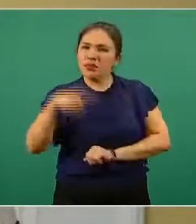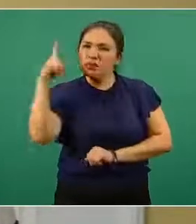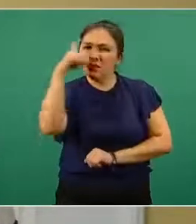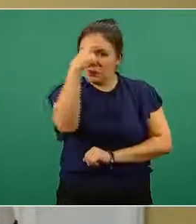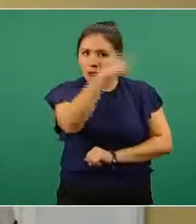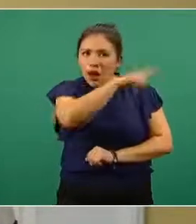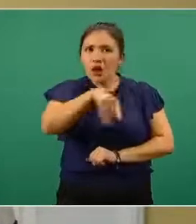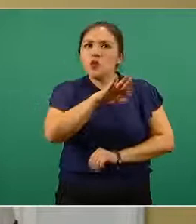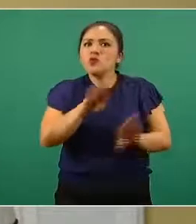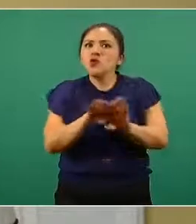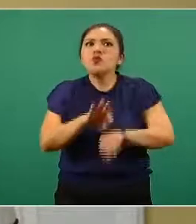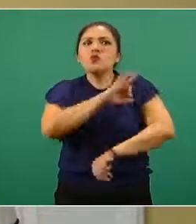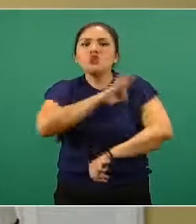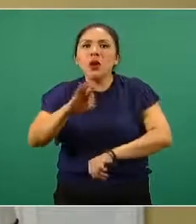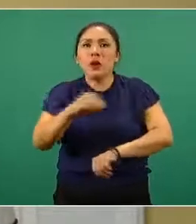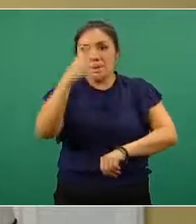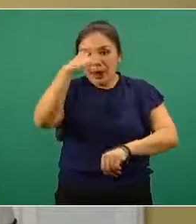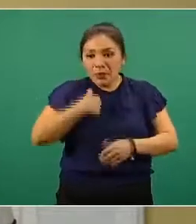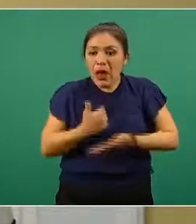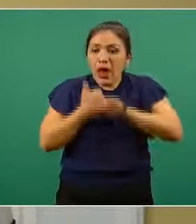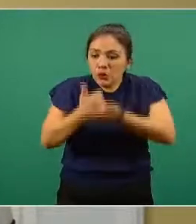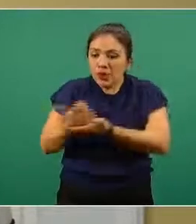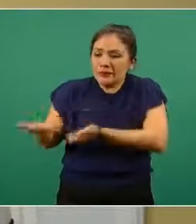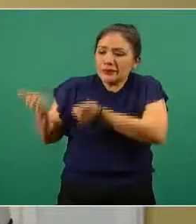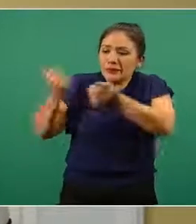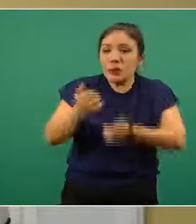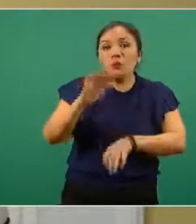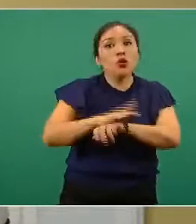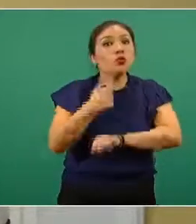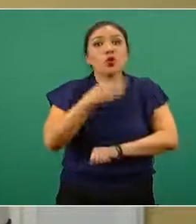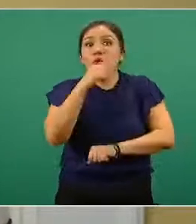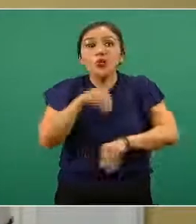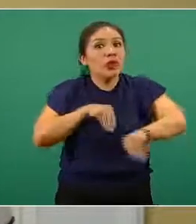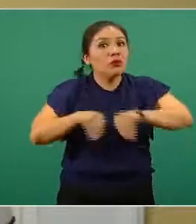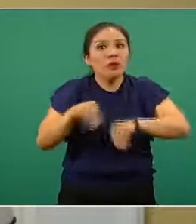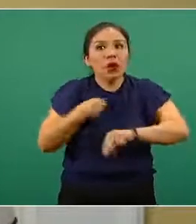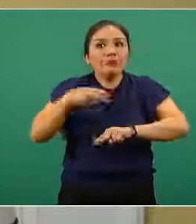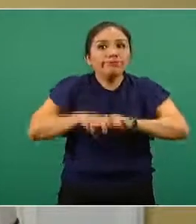para ellos para poder moverme porque salí sin poder moverme.